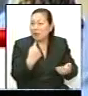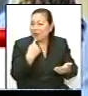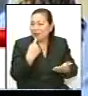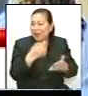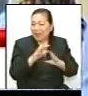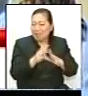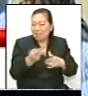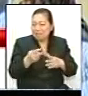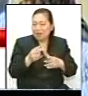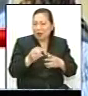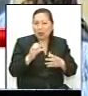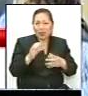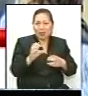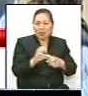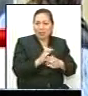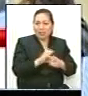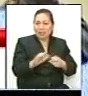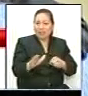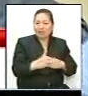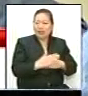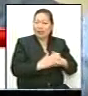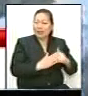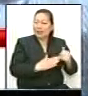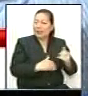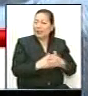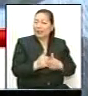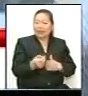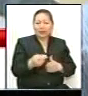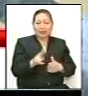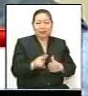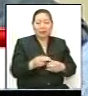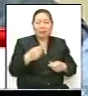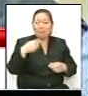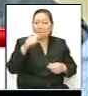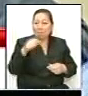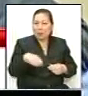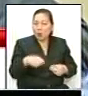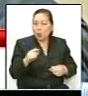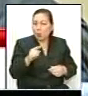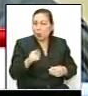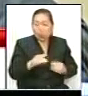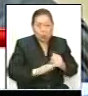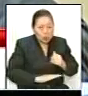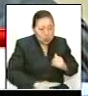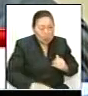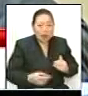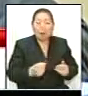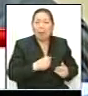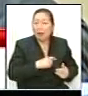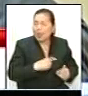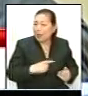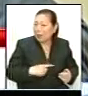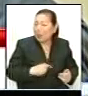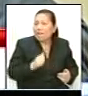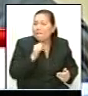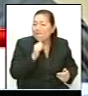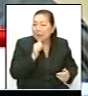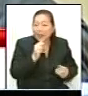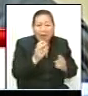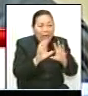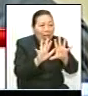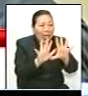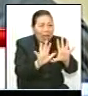el exceso del coeficiente de edificación, exceso del porcentaje de uso del suelo para hospedaje, falta de